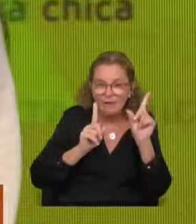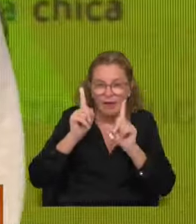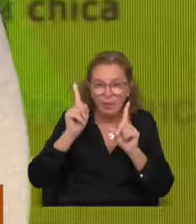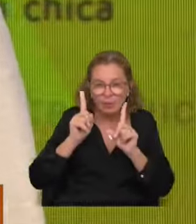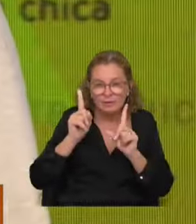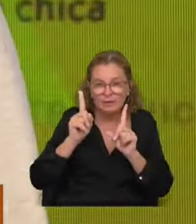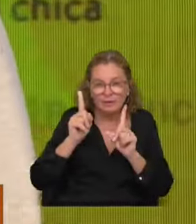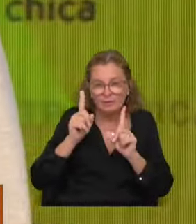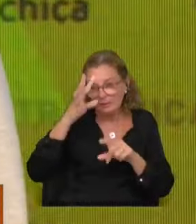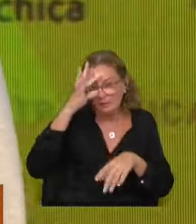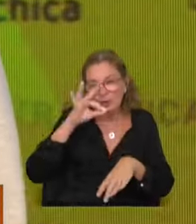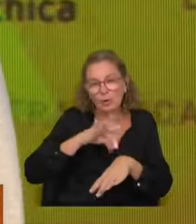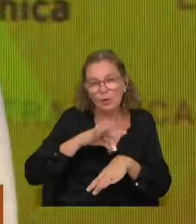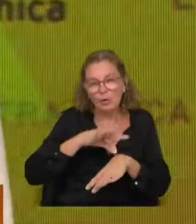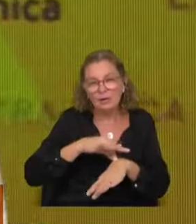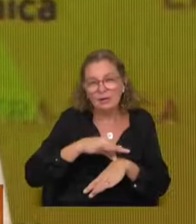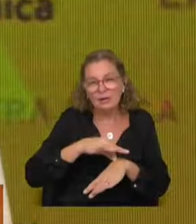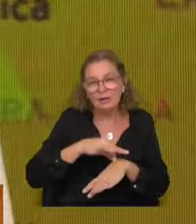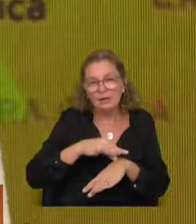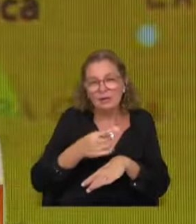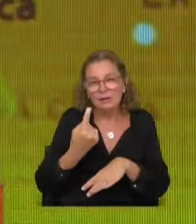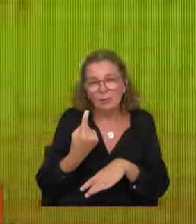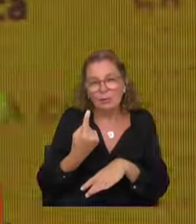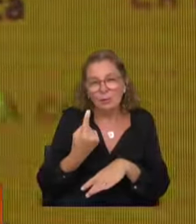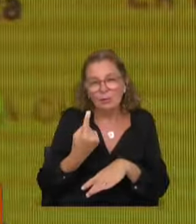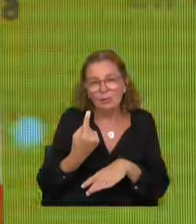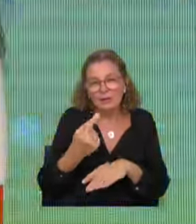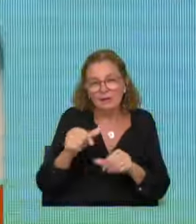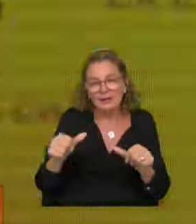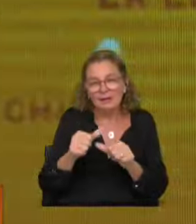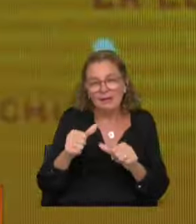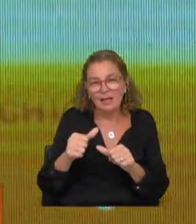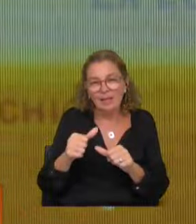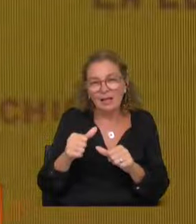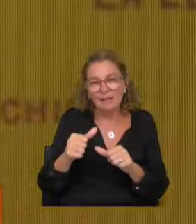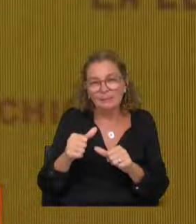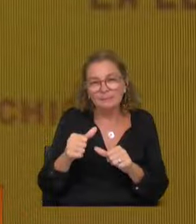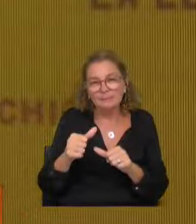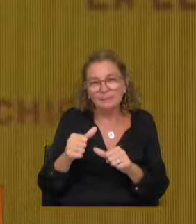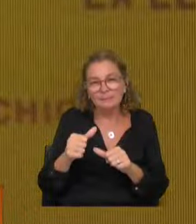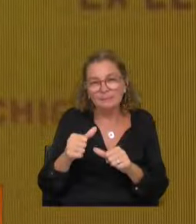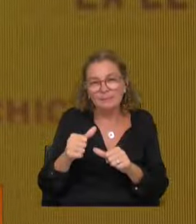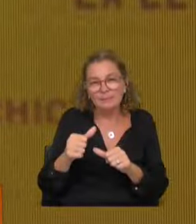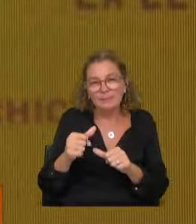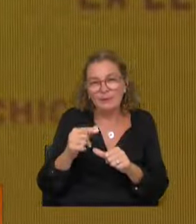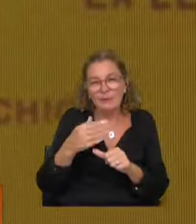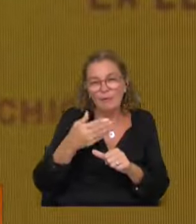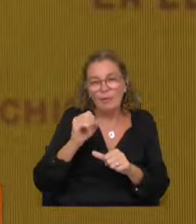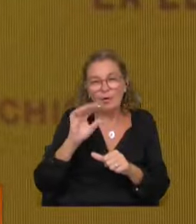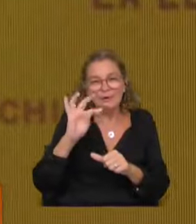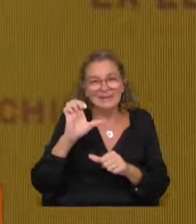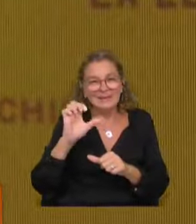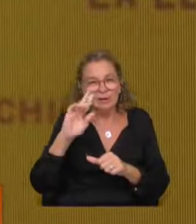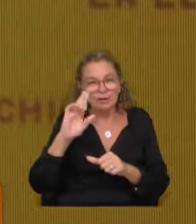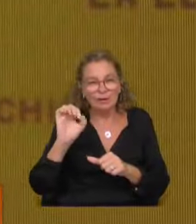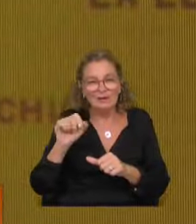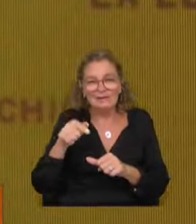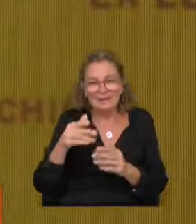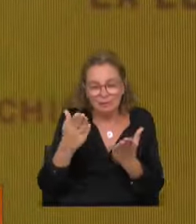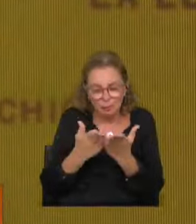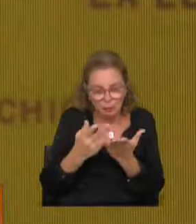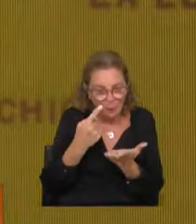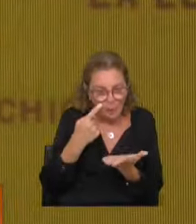de Psicología de una maestría que está haciendo la licenciada Otero eh Y este estudio